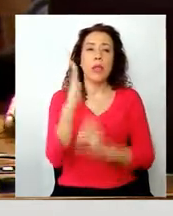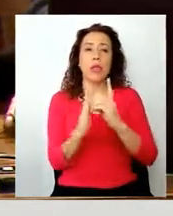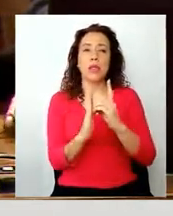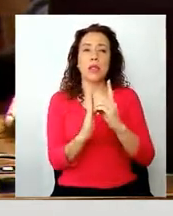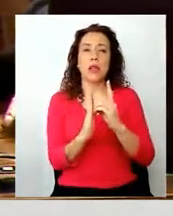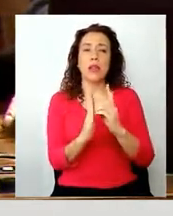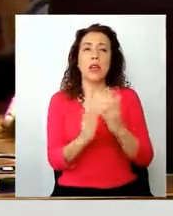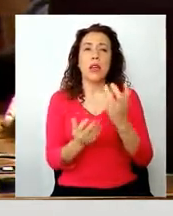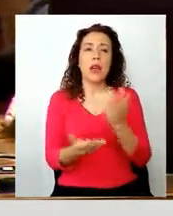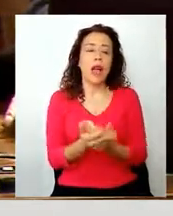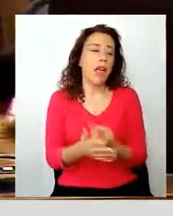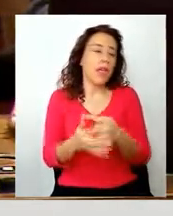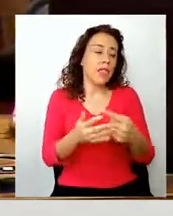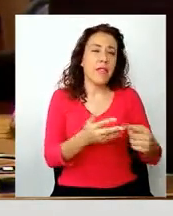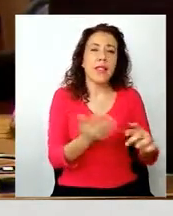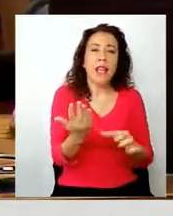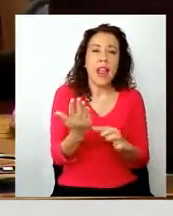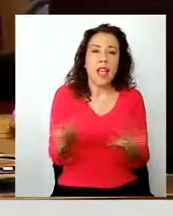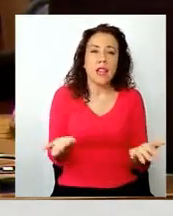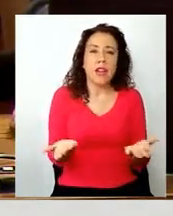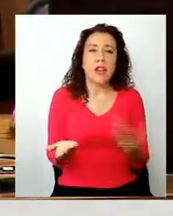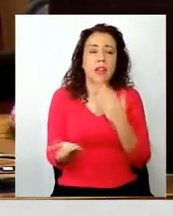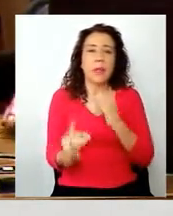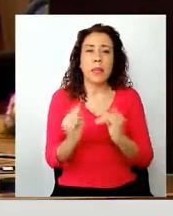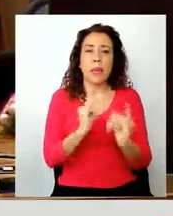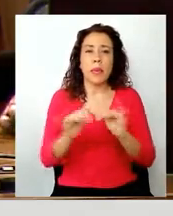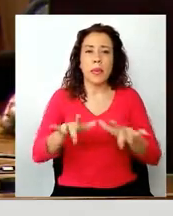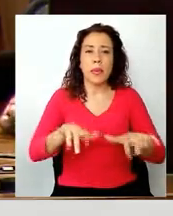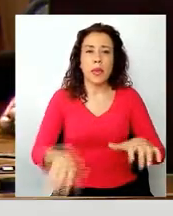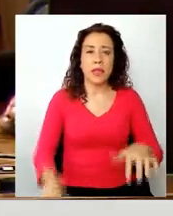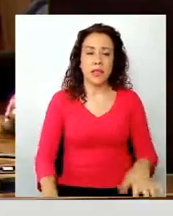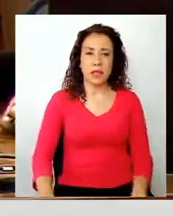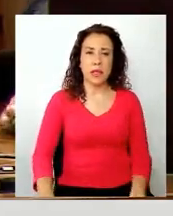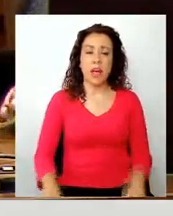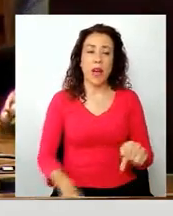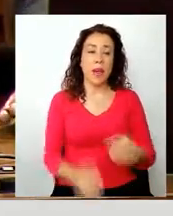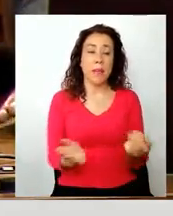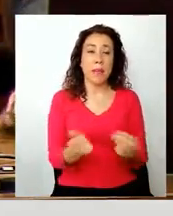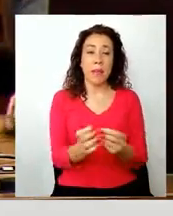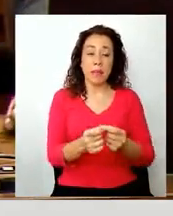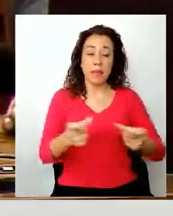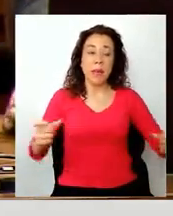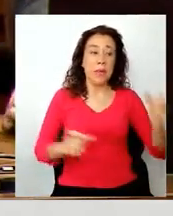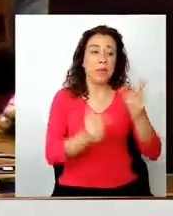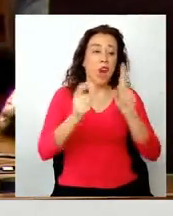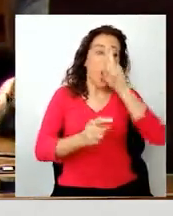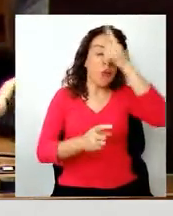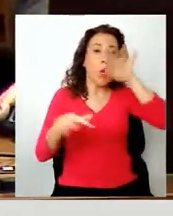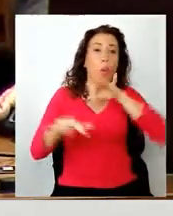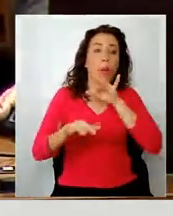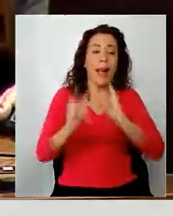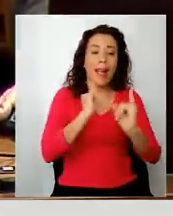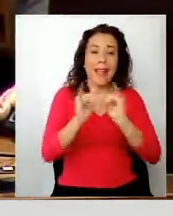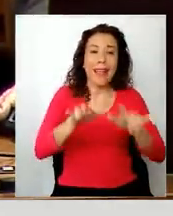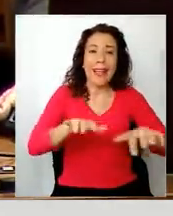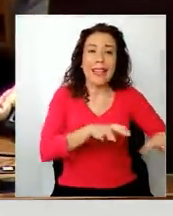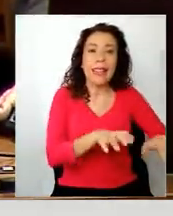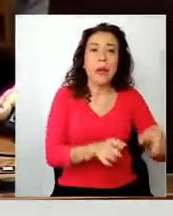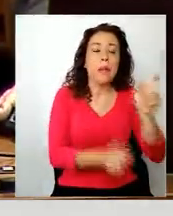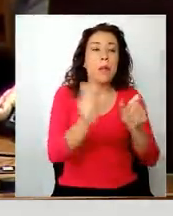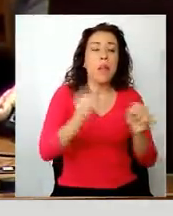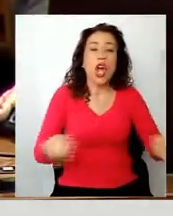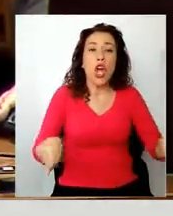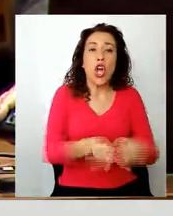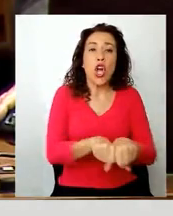electrónicos y digitales la digitalización de la vida cotidiana ha permitido a las personas estar conectadas casi